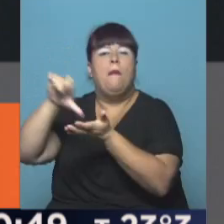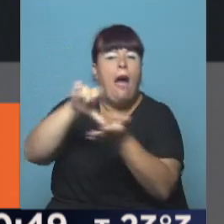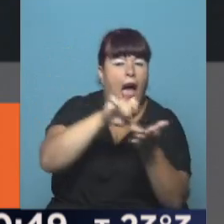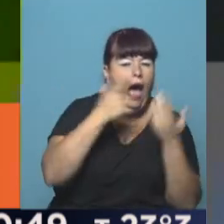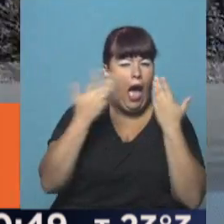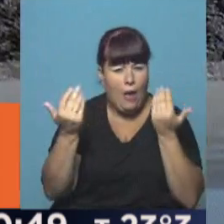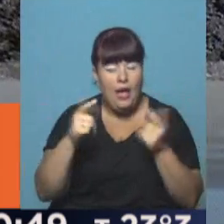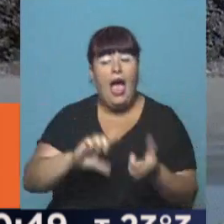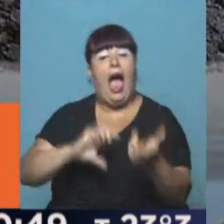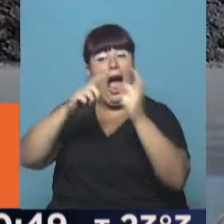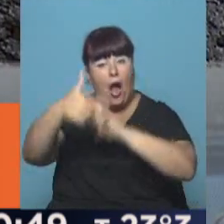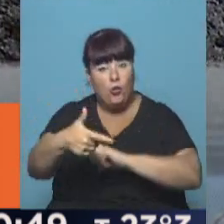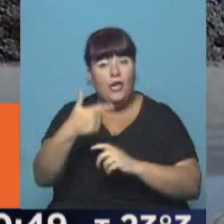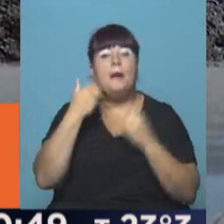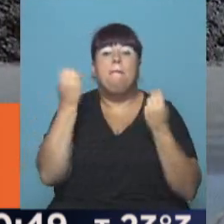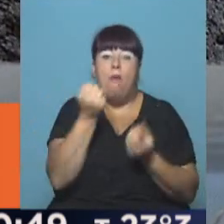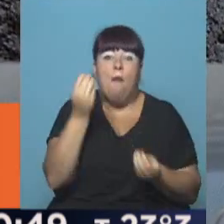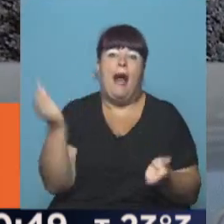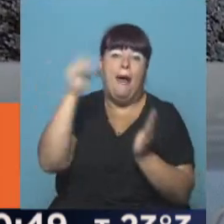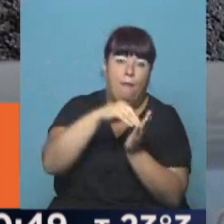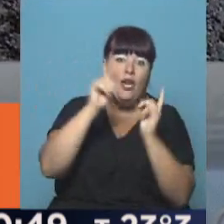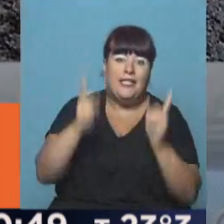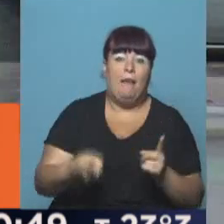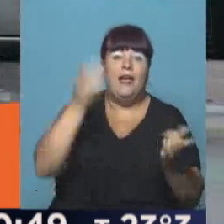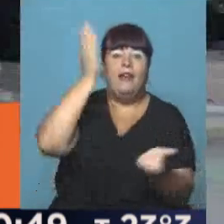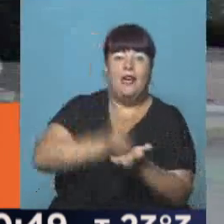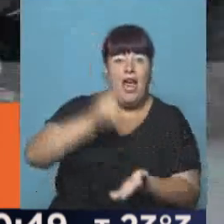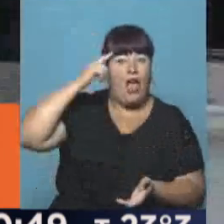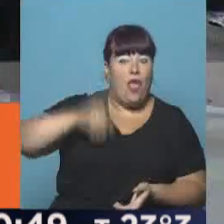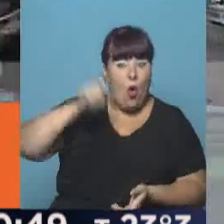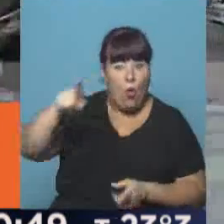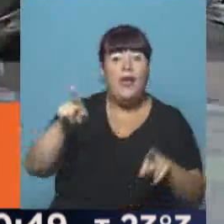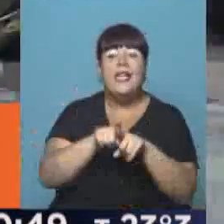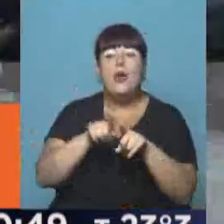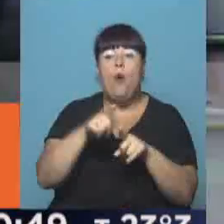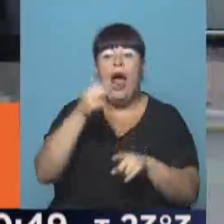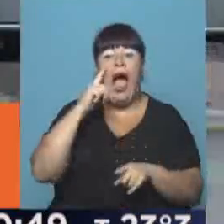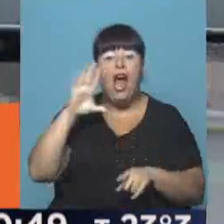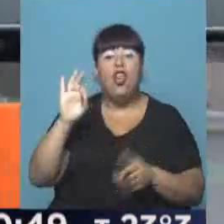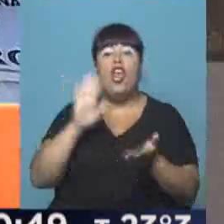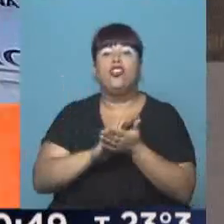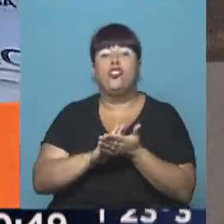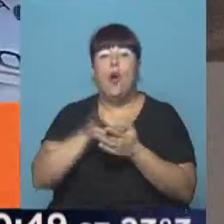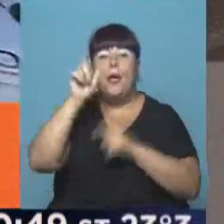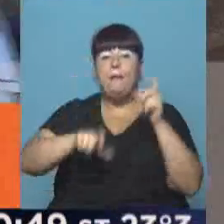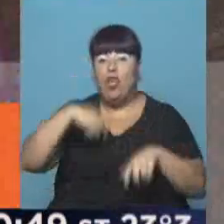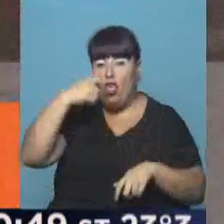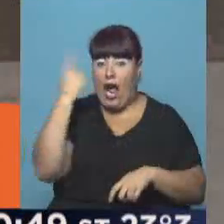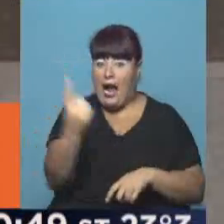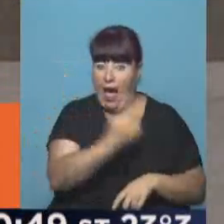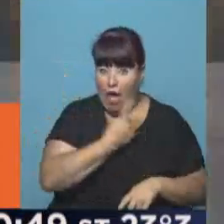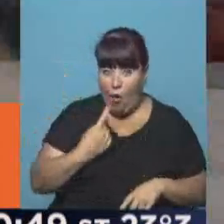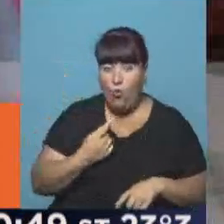La actualización será propicia para incorporar incluso fallos de la Corte, como el caso Arriola sobre consumo personal de estupefacientes,